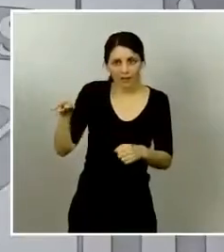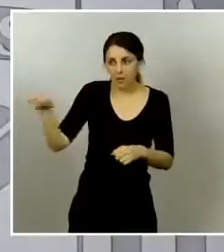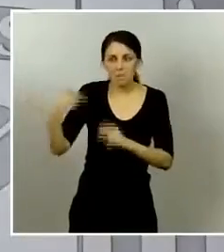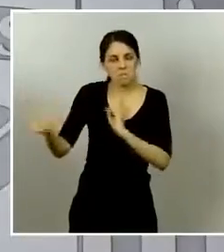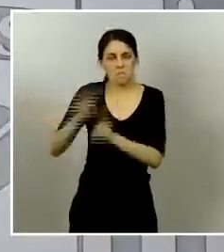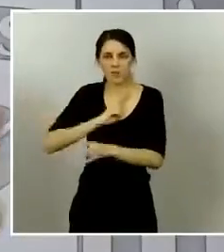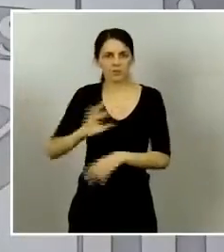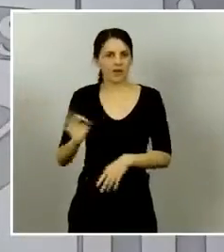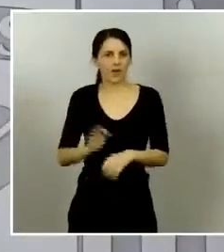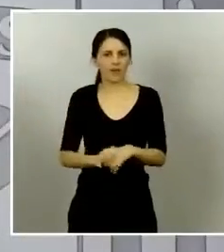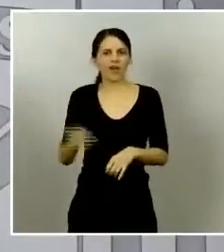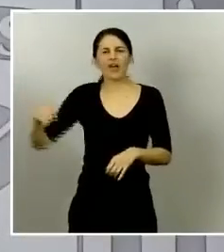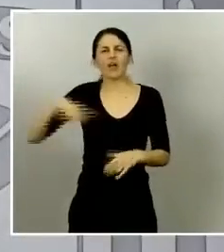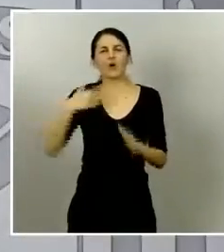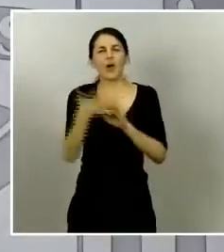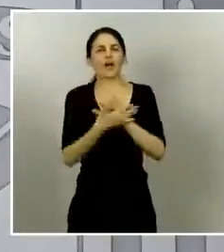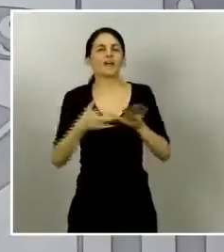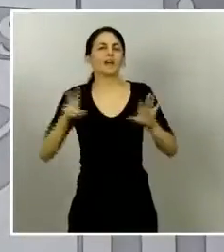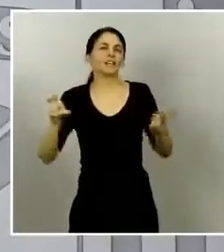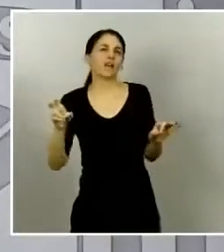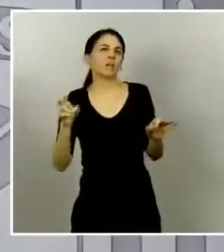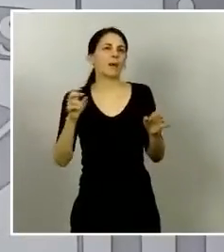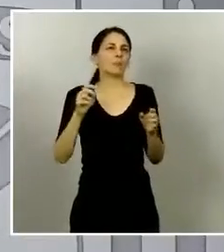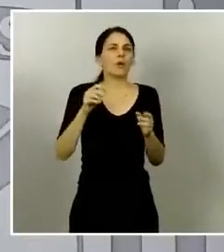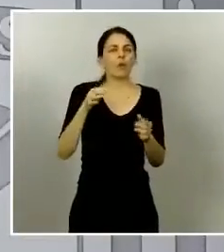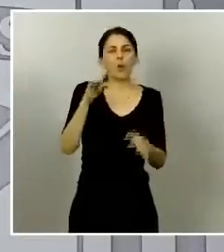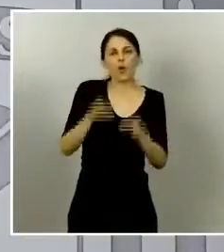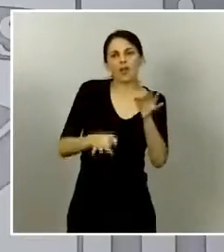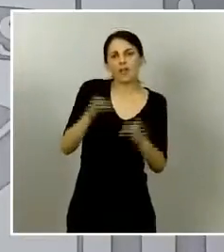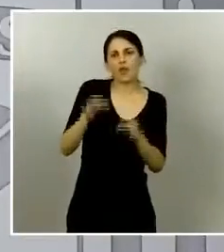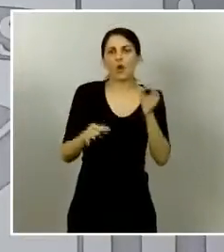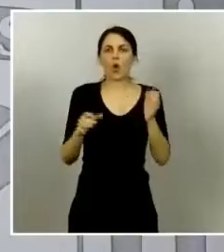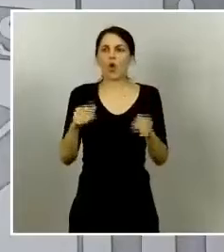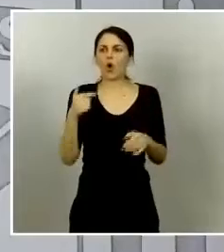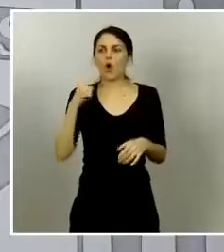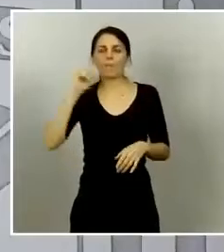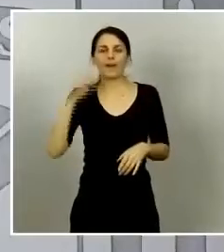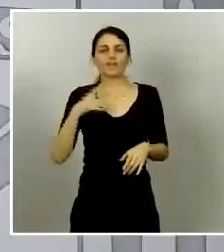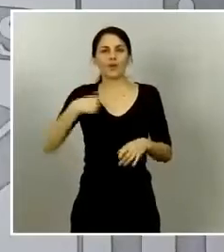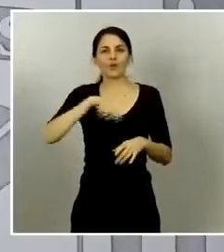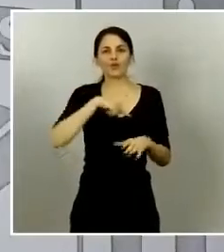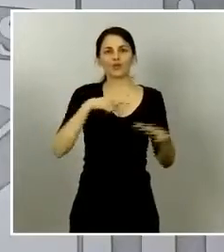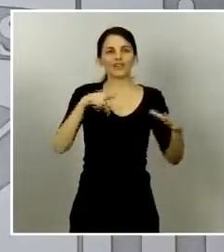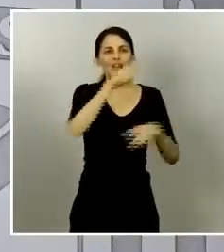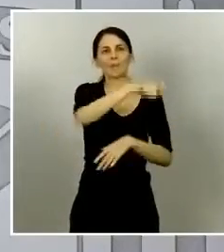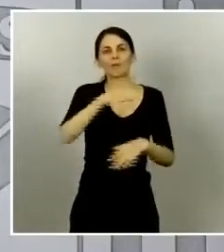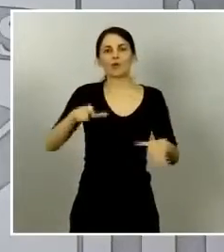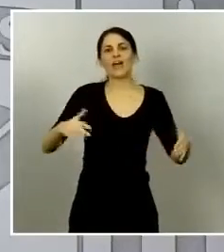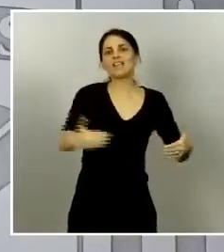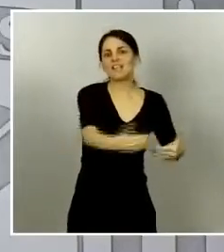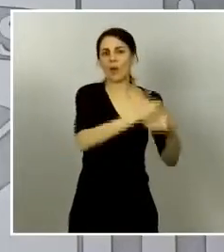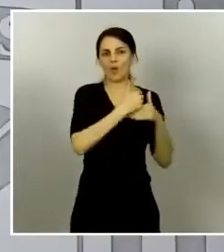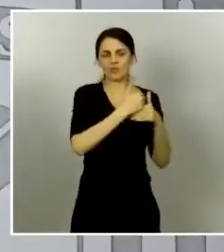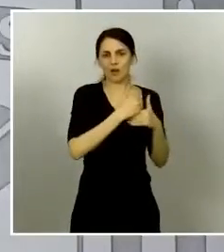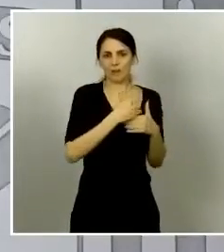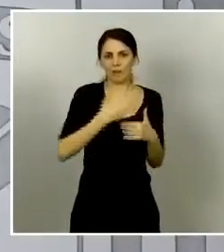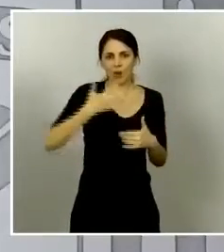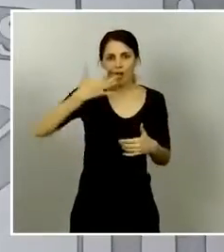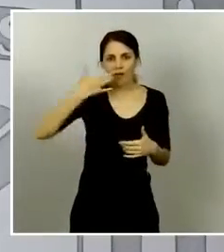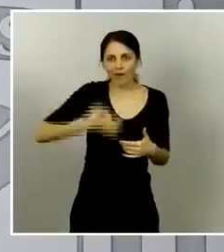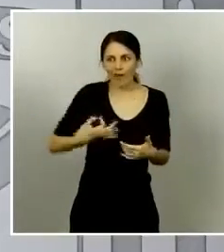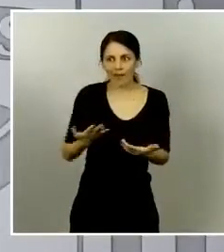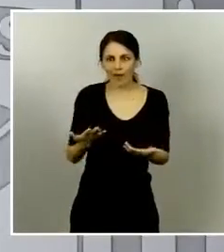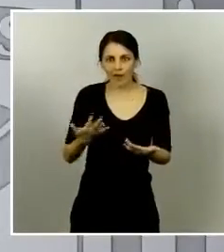contestado esta pregunta. Está en la cuestión de que si jurídicamente, que si no, que si tenemos los pacientes a las personas